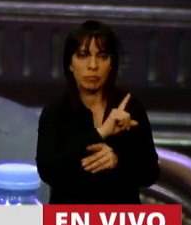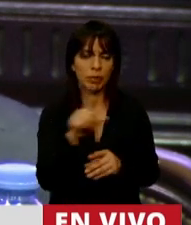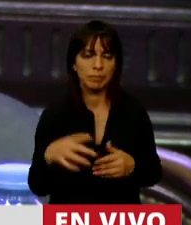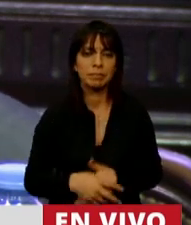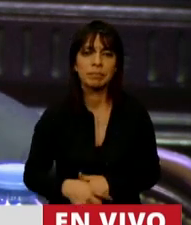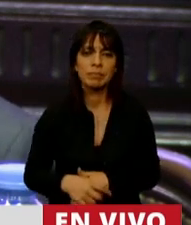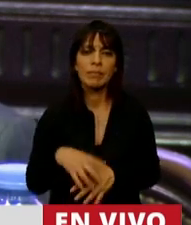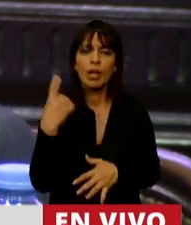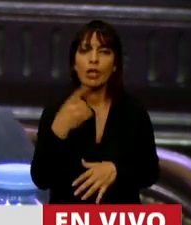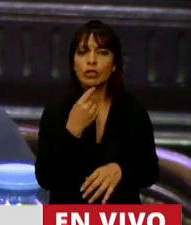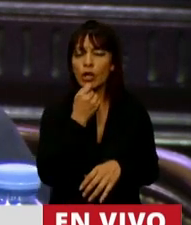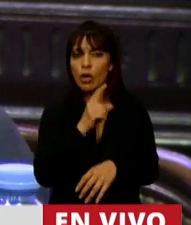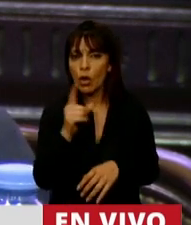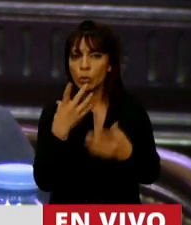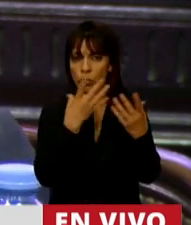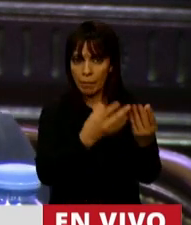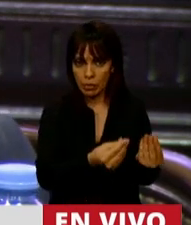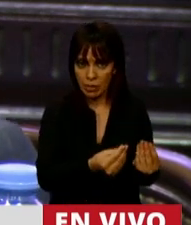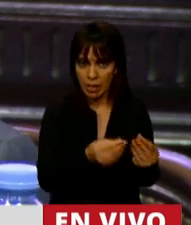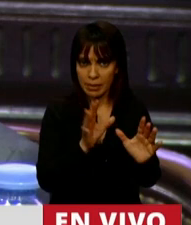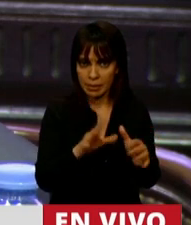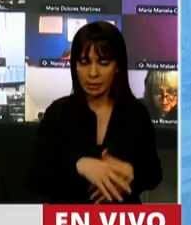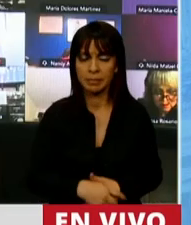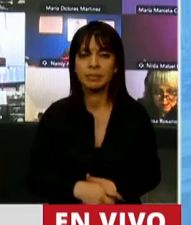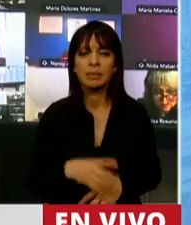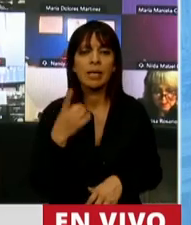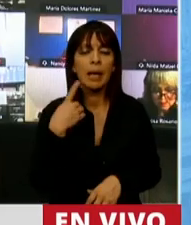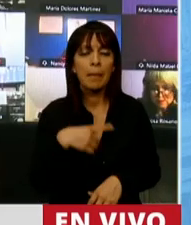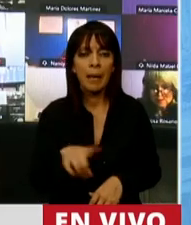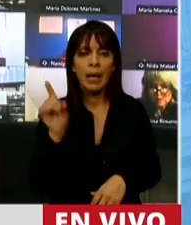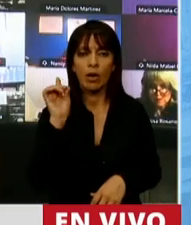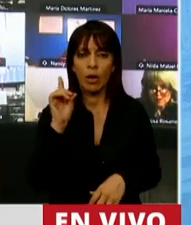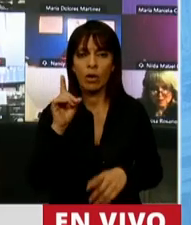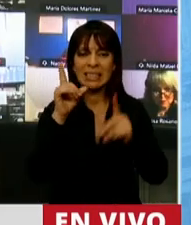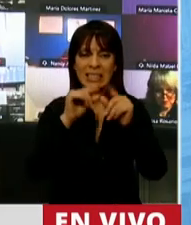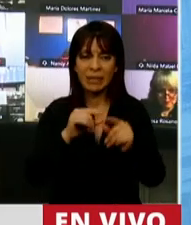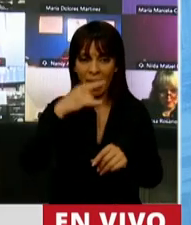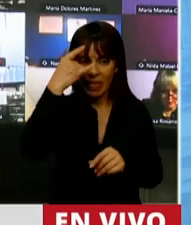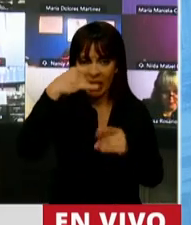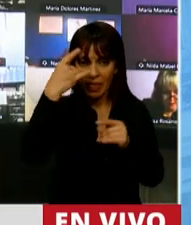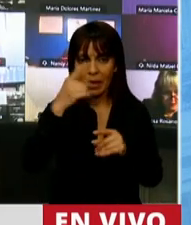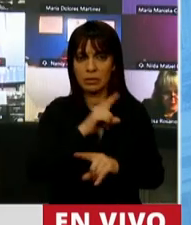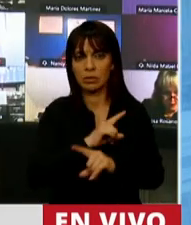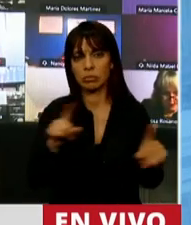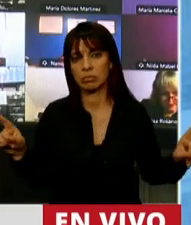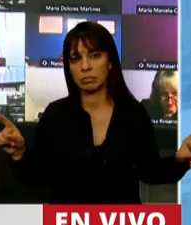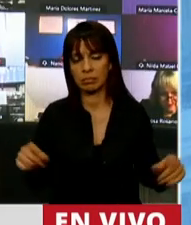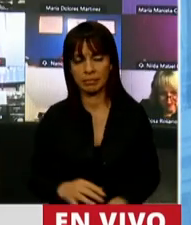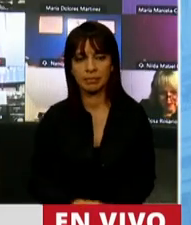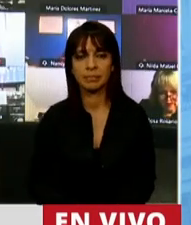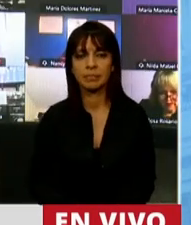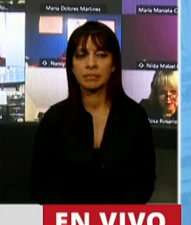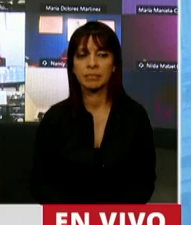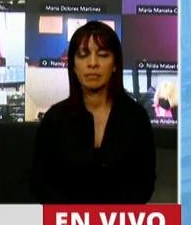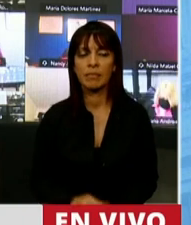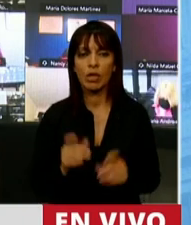gusta no apoyar un presupuesto, pero no podemos convalidar cifras que son un invento, presidente.